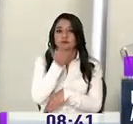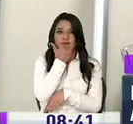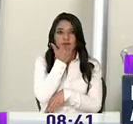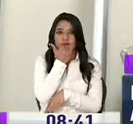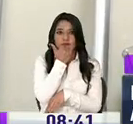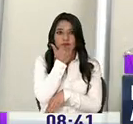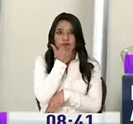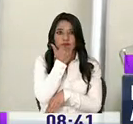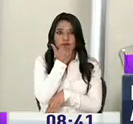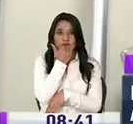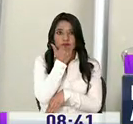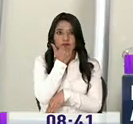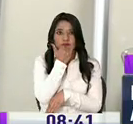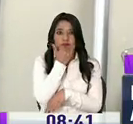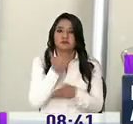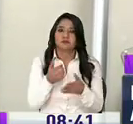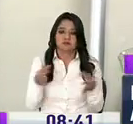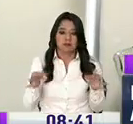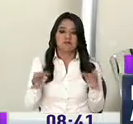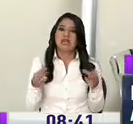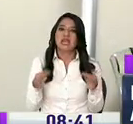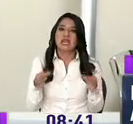un papel para seguir